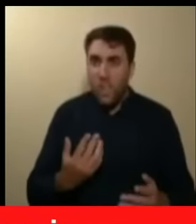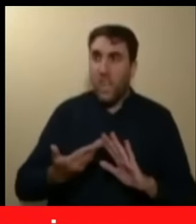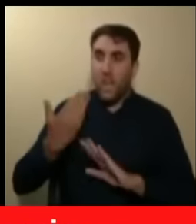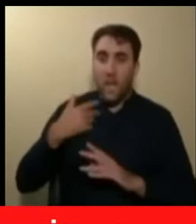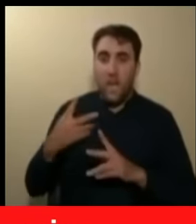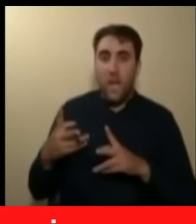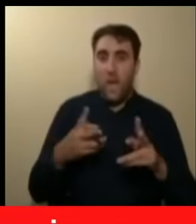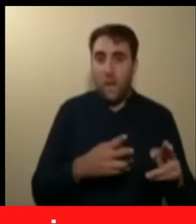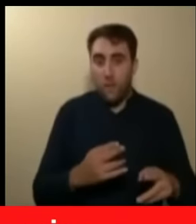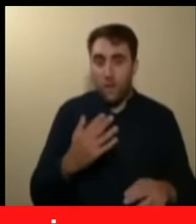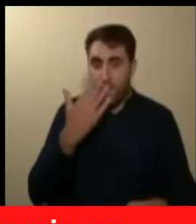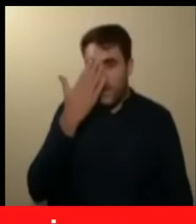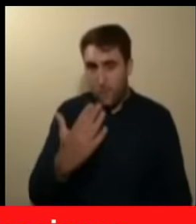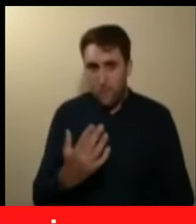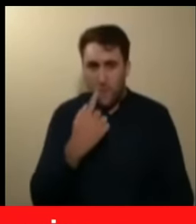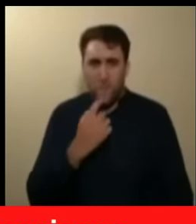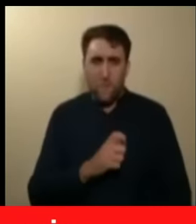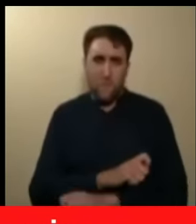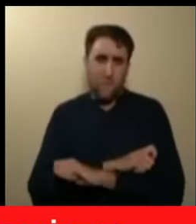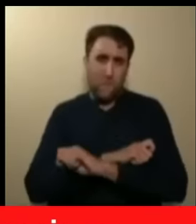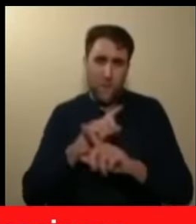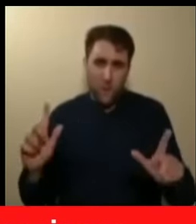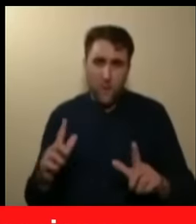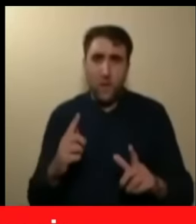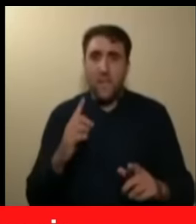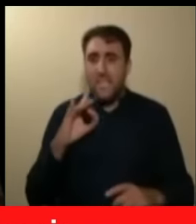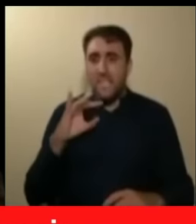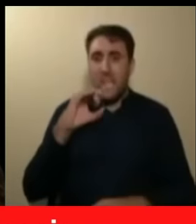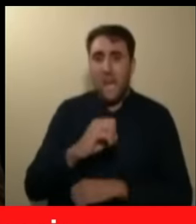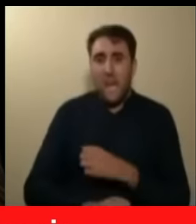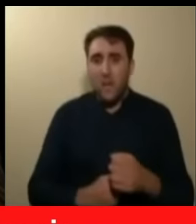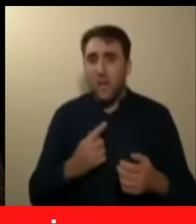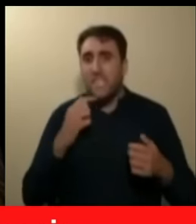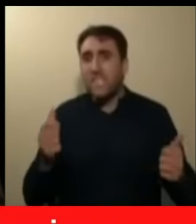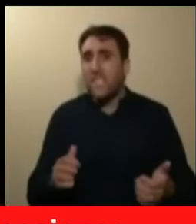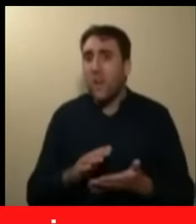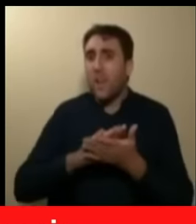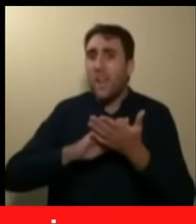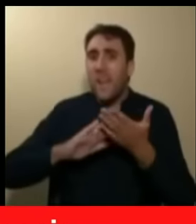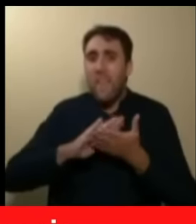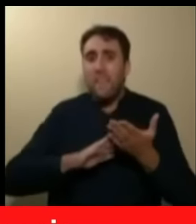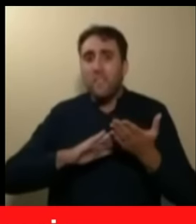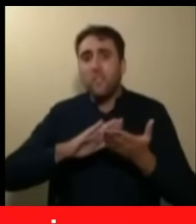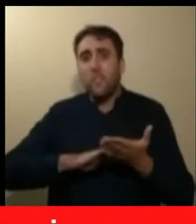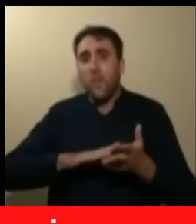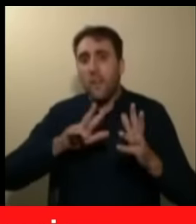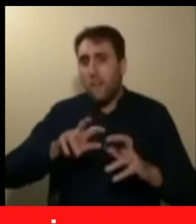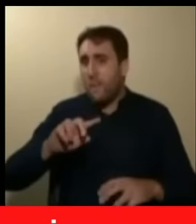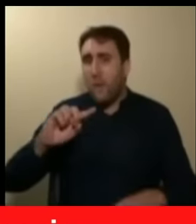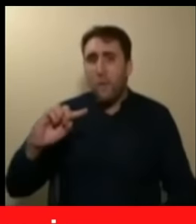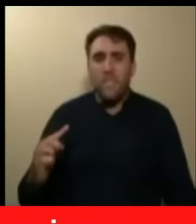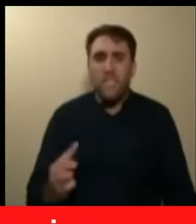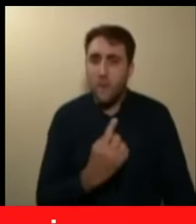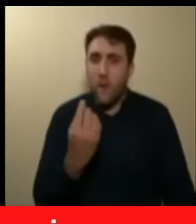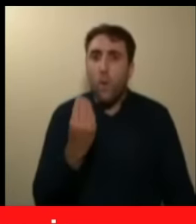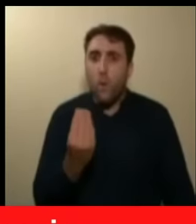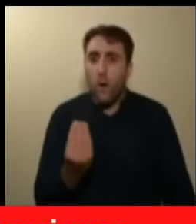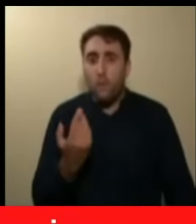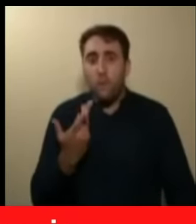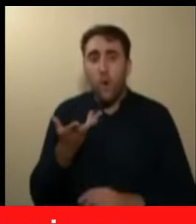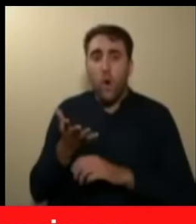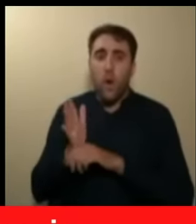esta realidad era mucho peor, y durante 15 años no se adoptaron medidas esenciales, esencialmente la fundamental. ¿Saben cuál es?